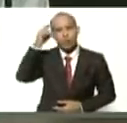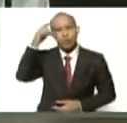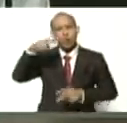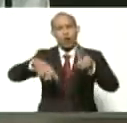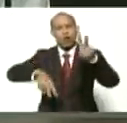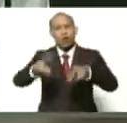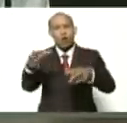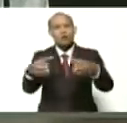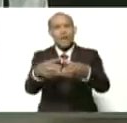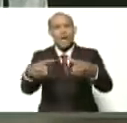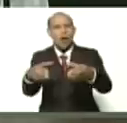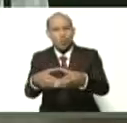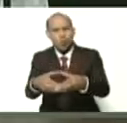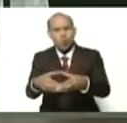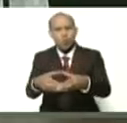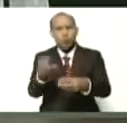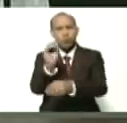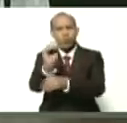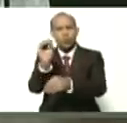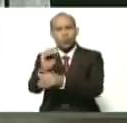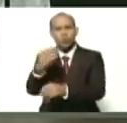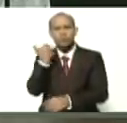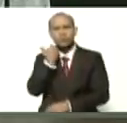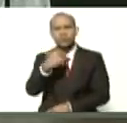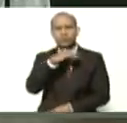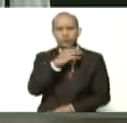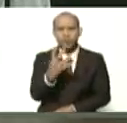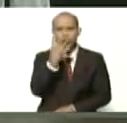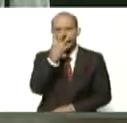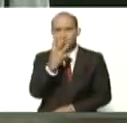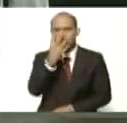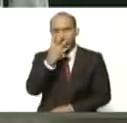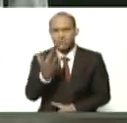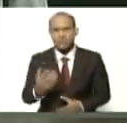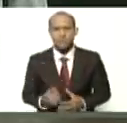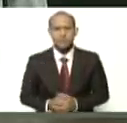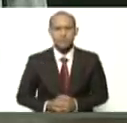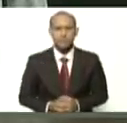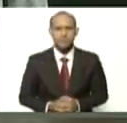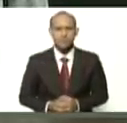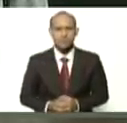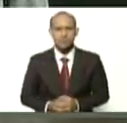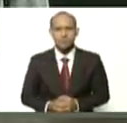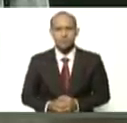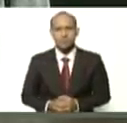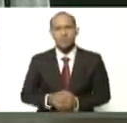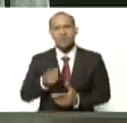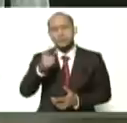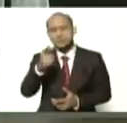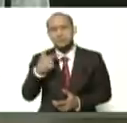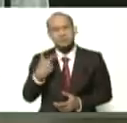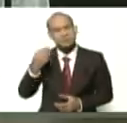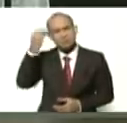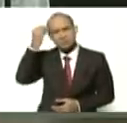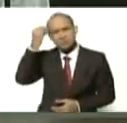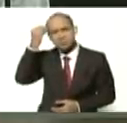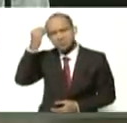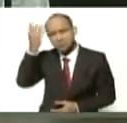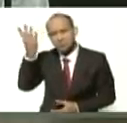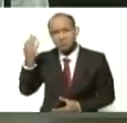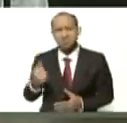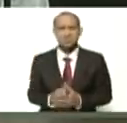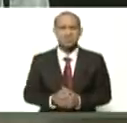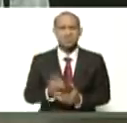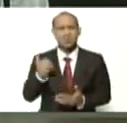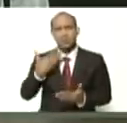de terapia intensiva para el manejo de pacientes en insuficiencia respiratoria aguda grave en ese anhelo que ha sido un deseo